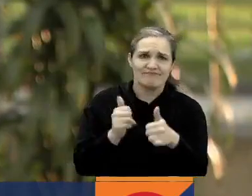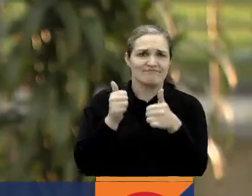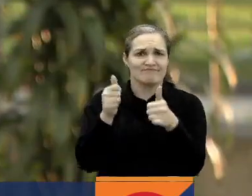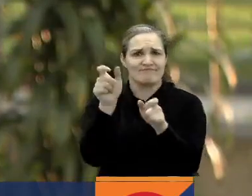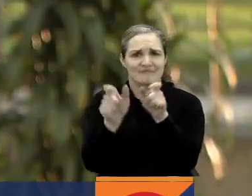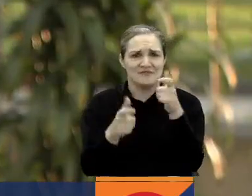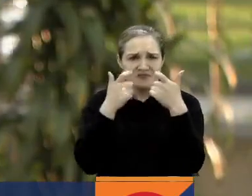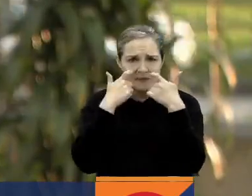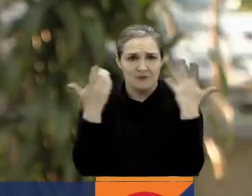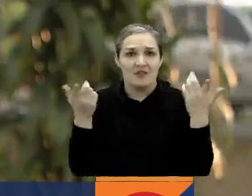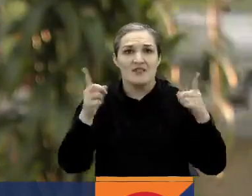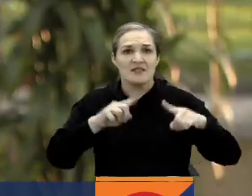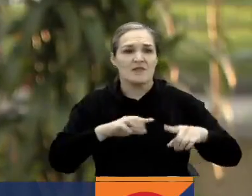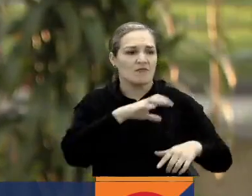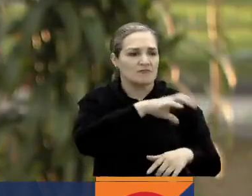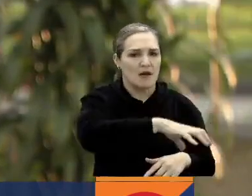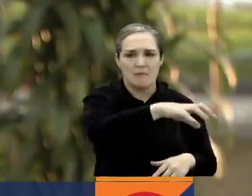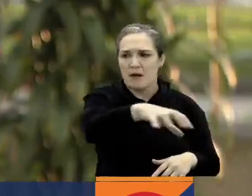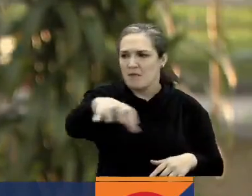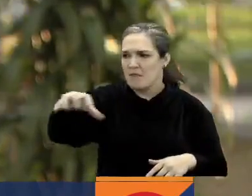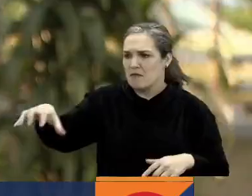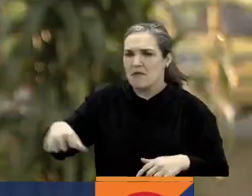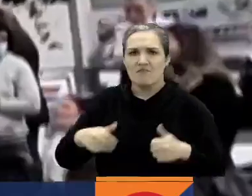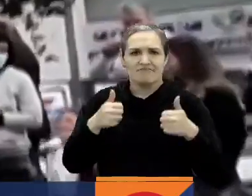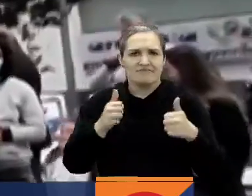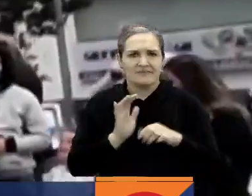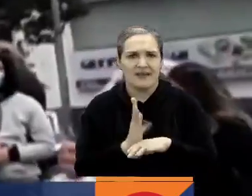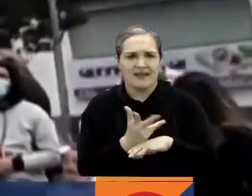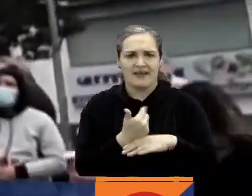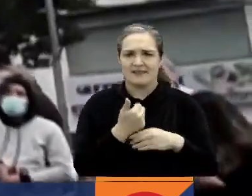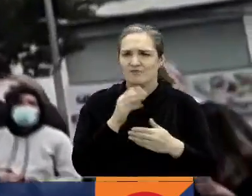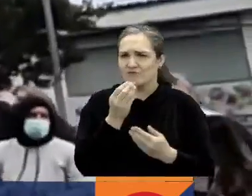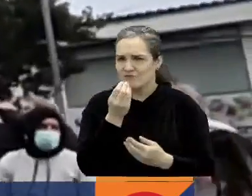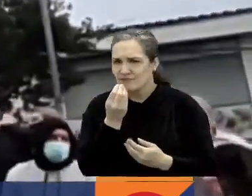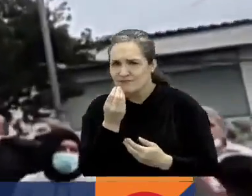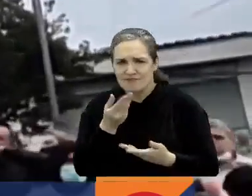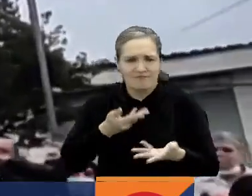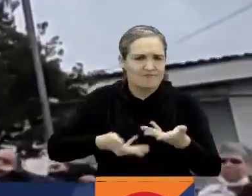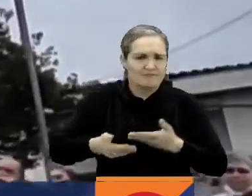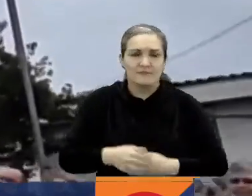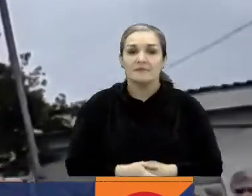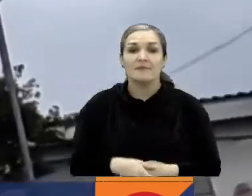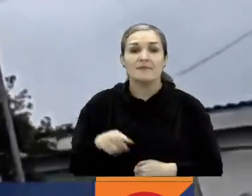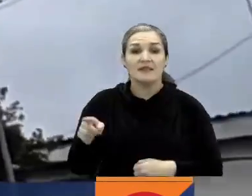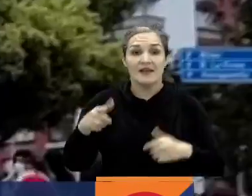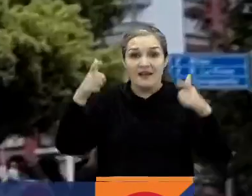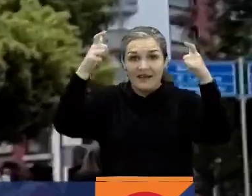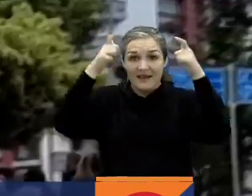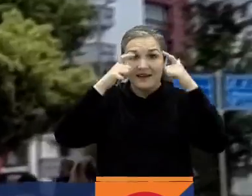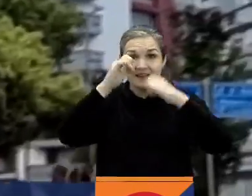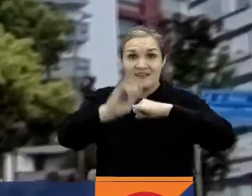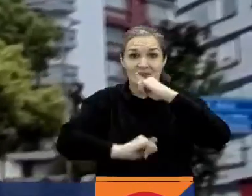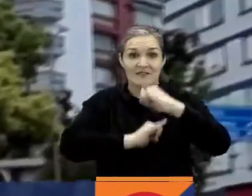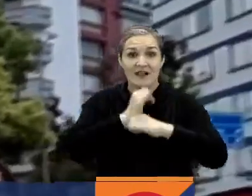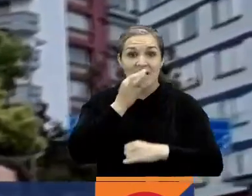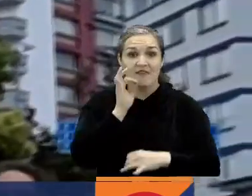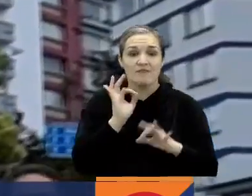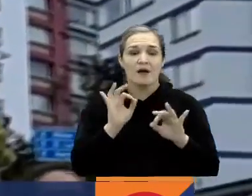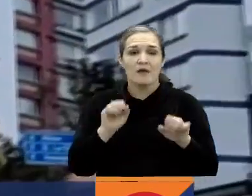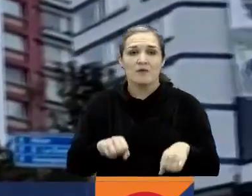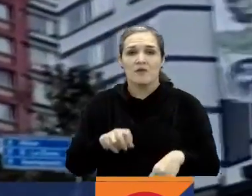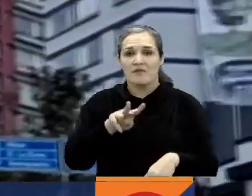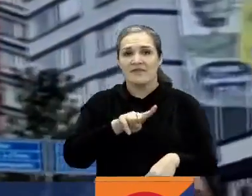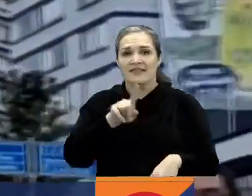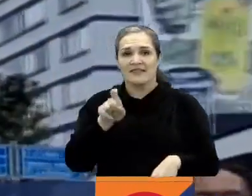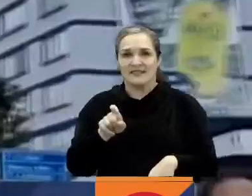fondas y herrerías, fortaleciéndolos con aún mejores artistas. Al reinado internacional del café se encuentran confirmadas 26